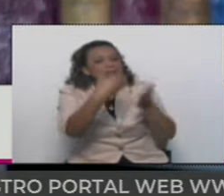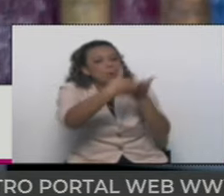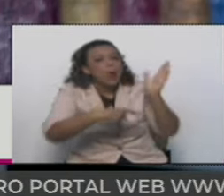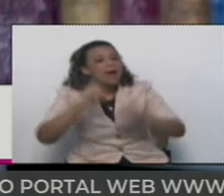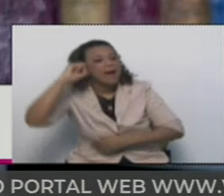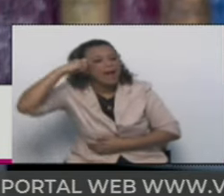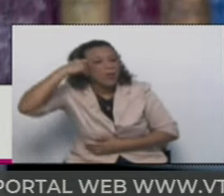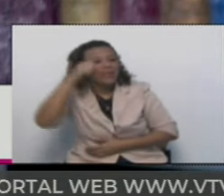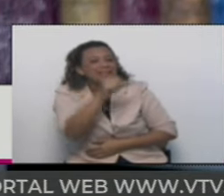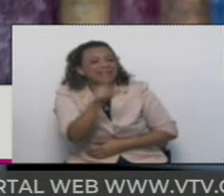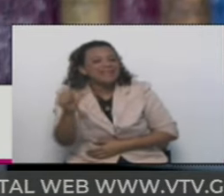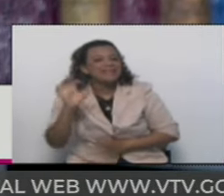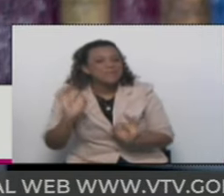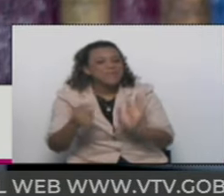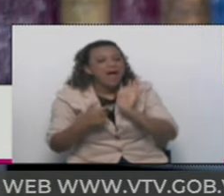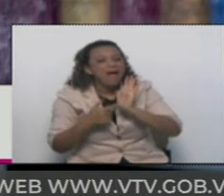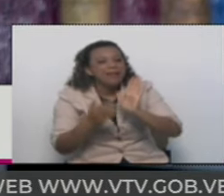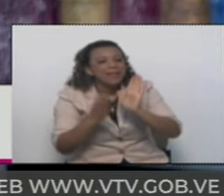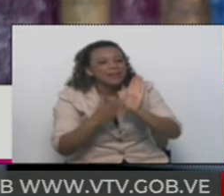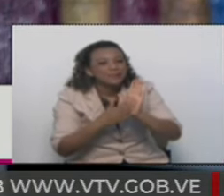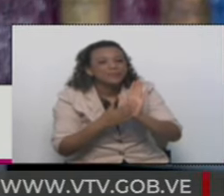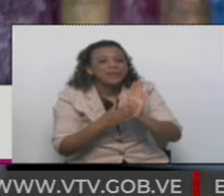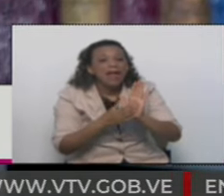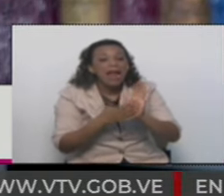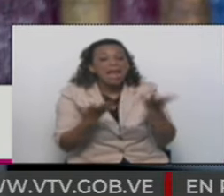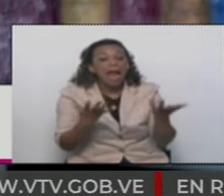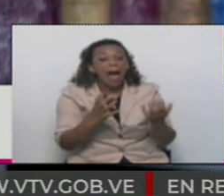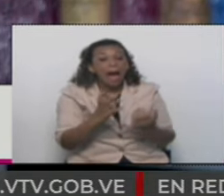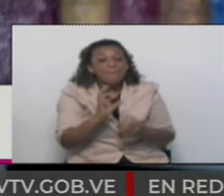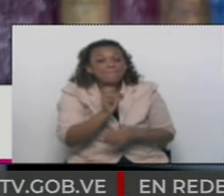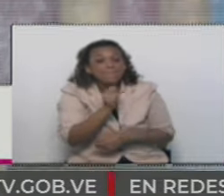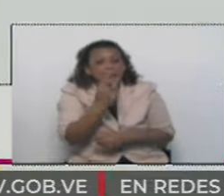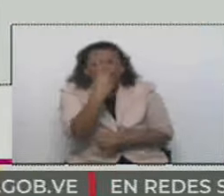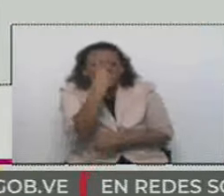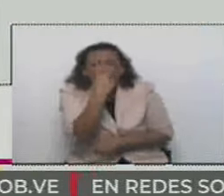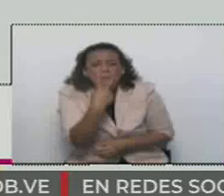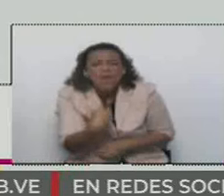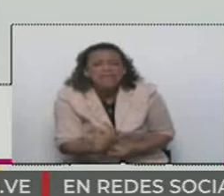esta semana, y es que la pobreza en Argentina alcanzó el